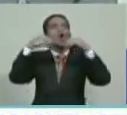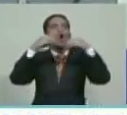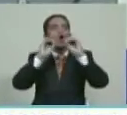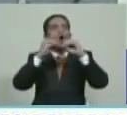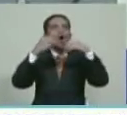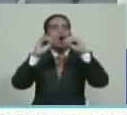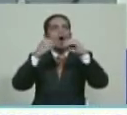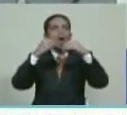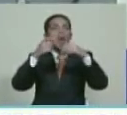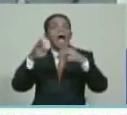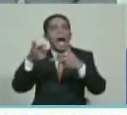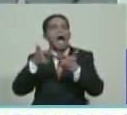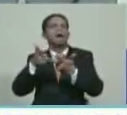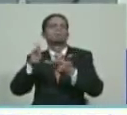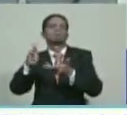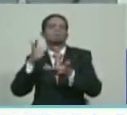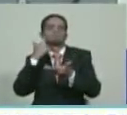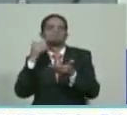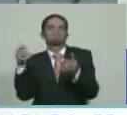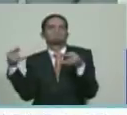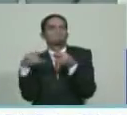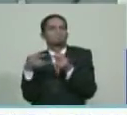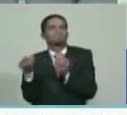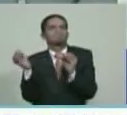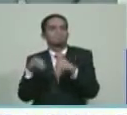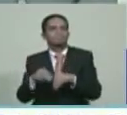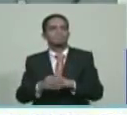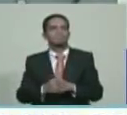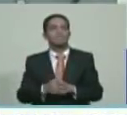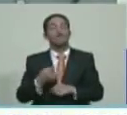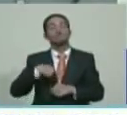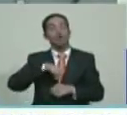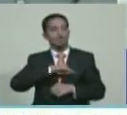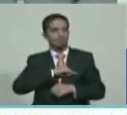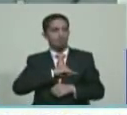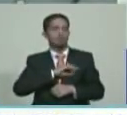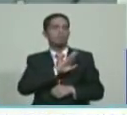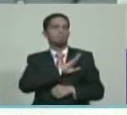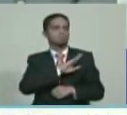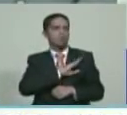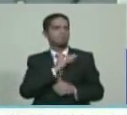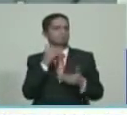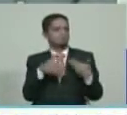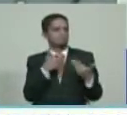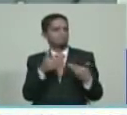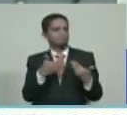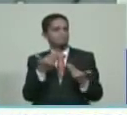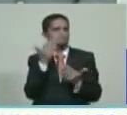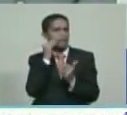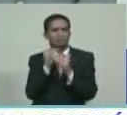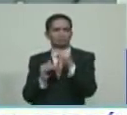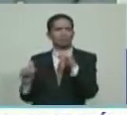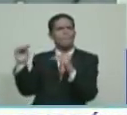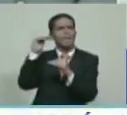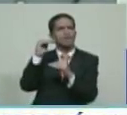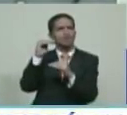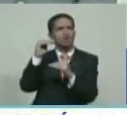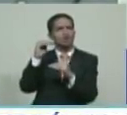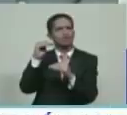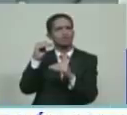google nosotros tenemos por fortuna un desarrollo tecnológico superior que nos